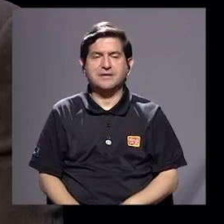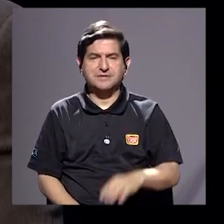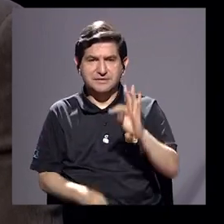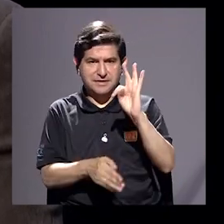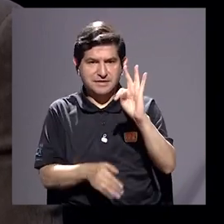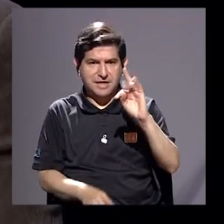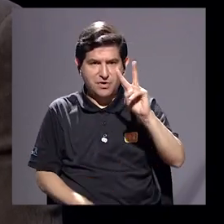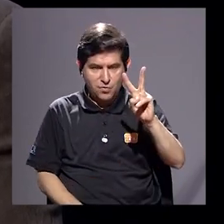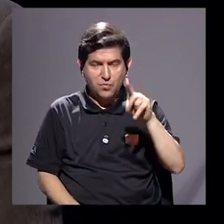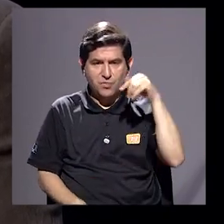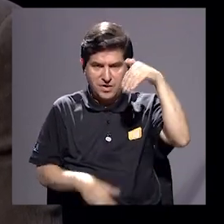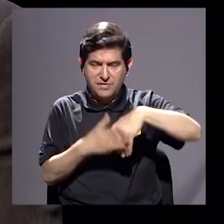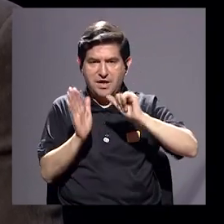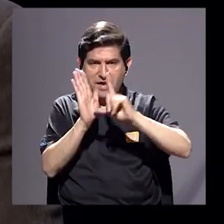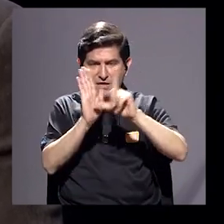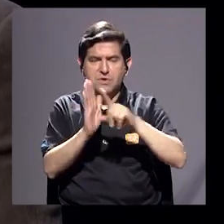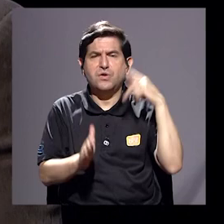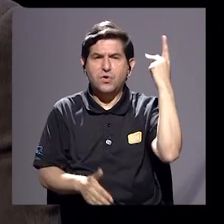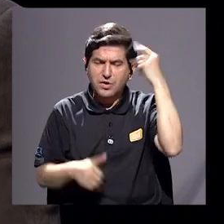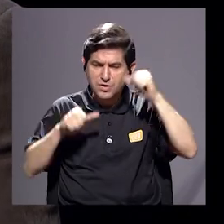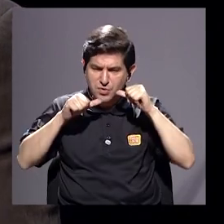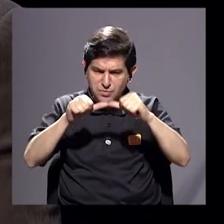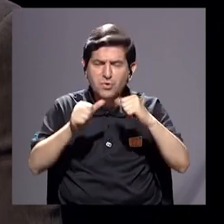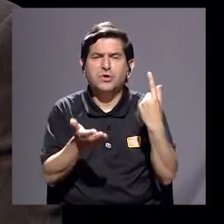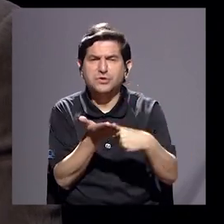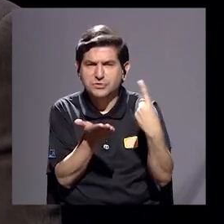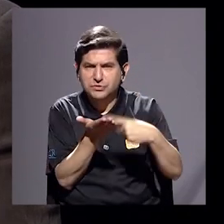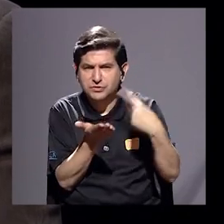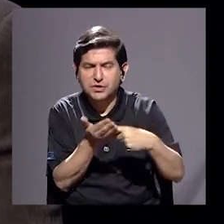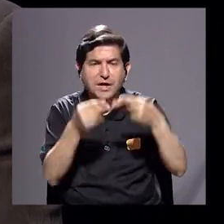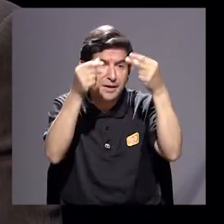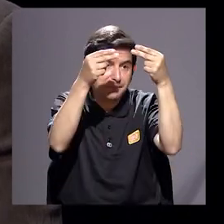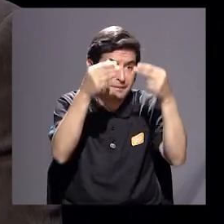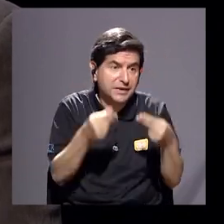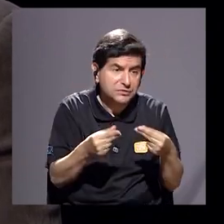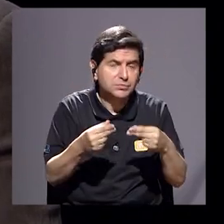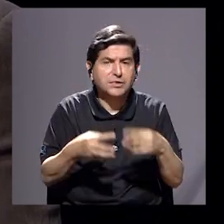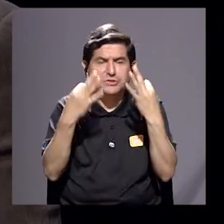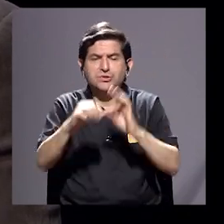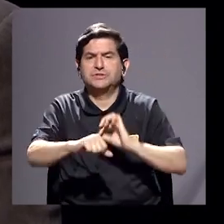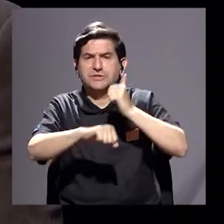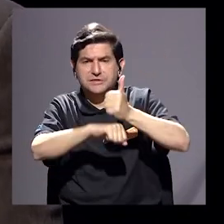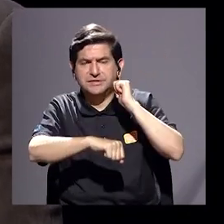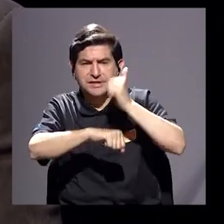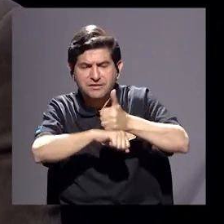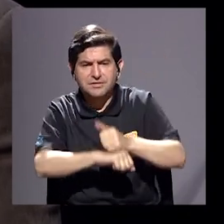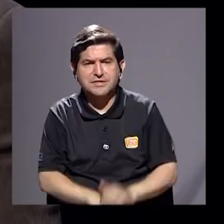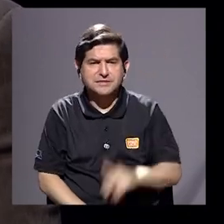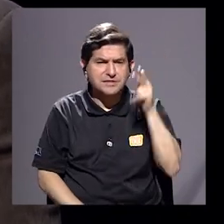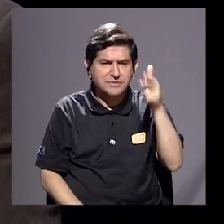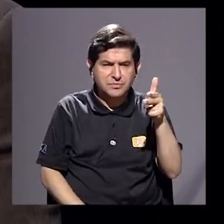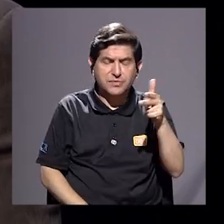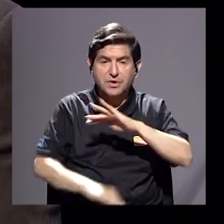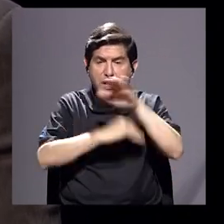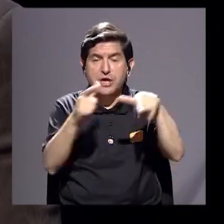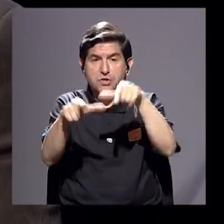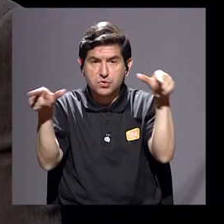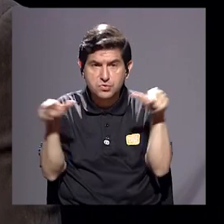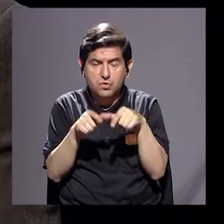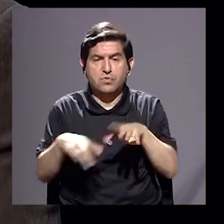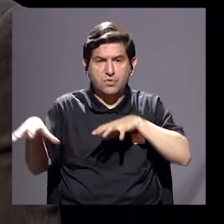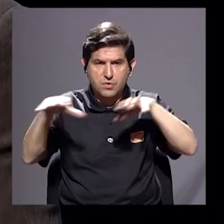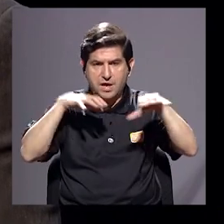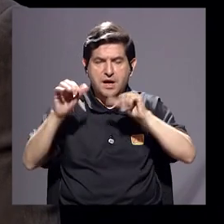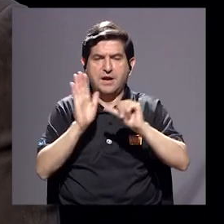sido una política constante una discusión constante de presupuestos para poder ir instalando cámaras en todos los lugares entidad